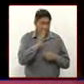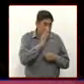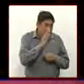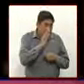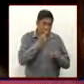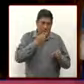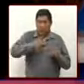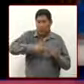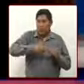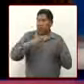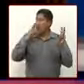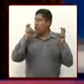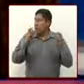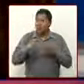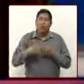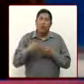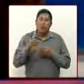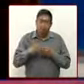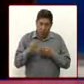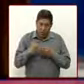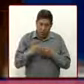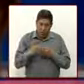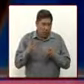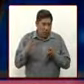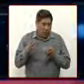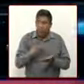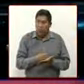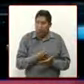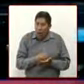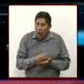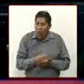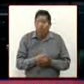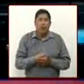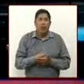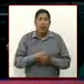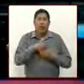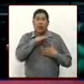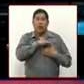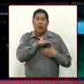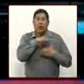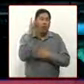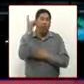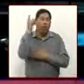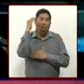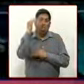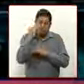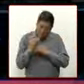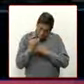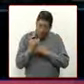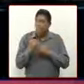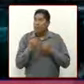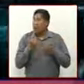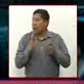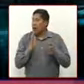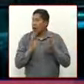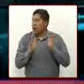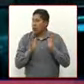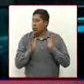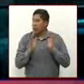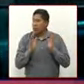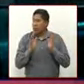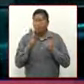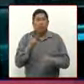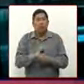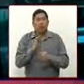la especulación con el tema del dólar, de que no hay dinero, de que las reservas han bajado. Hay un intento hablado en